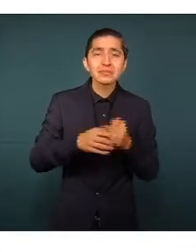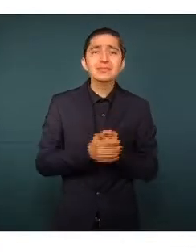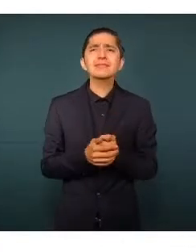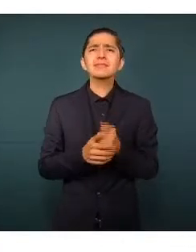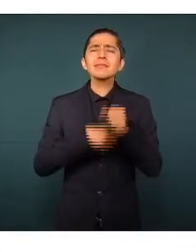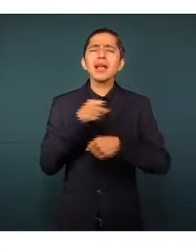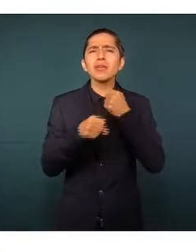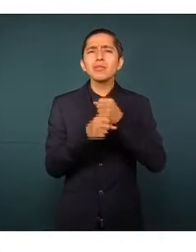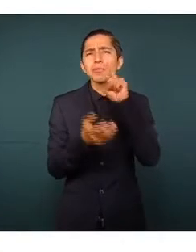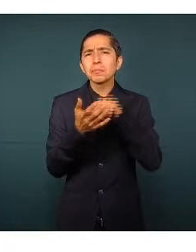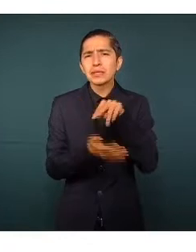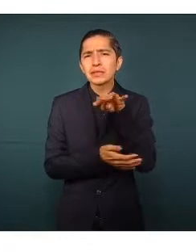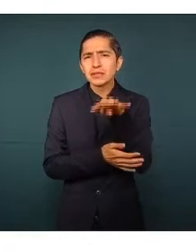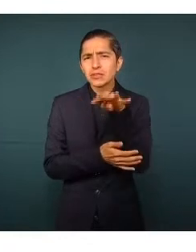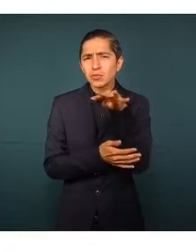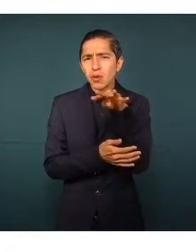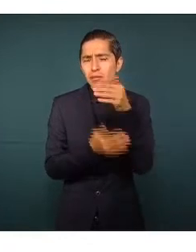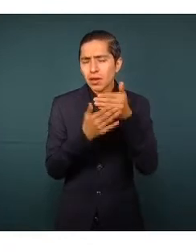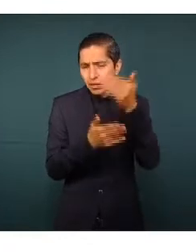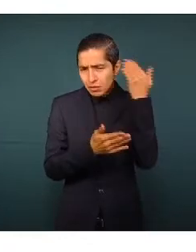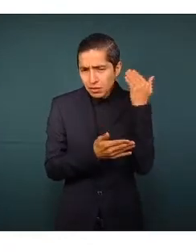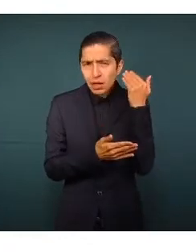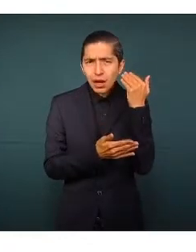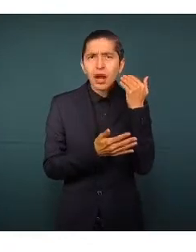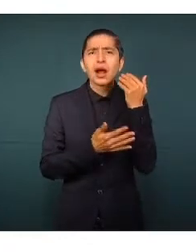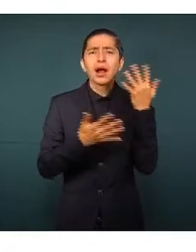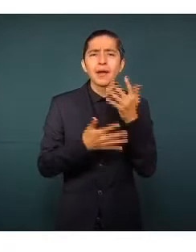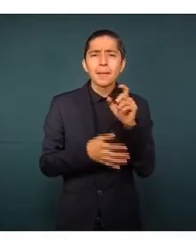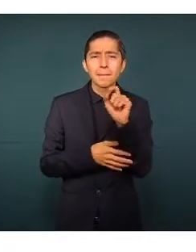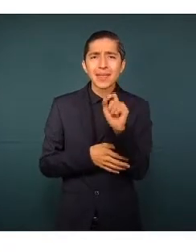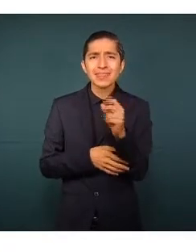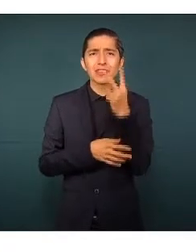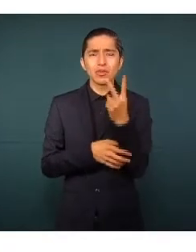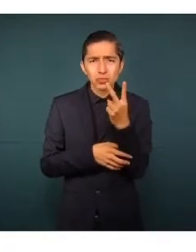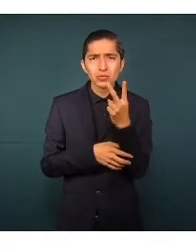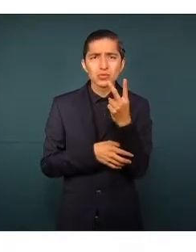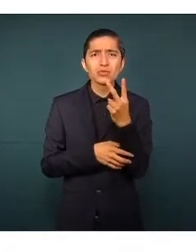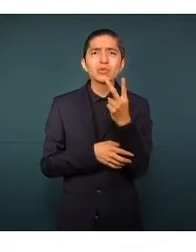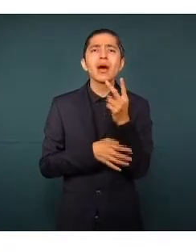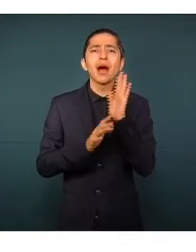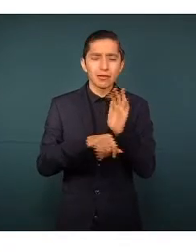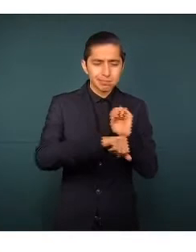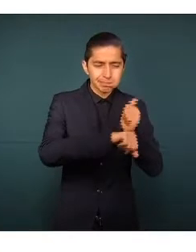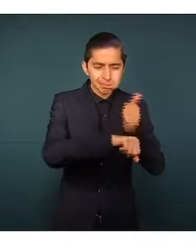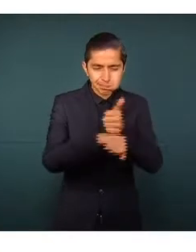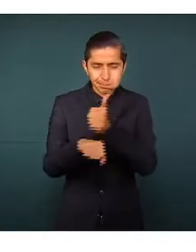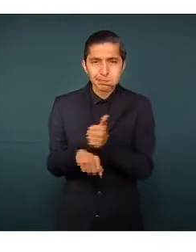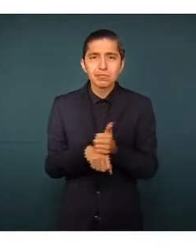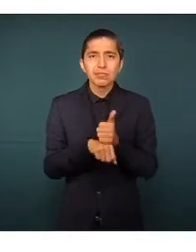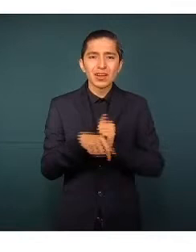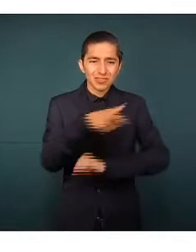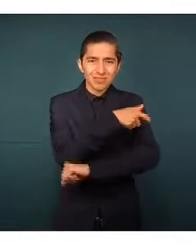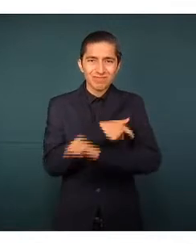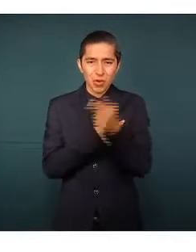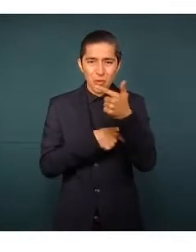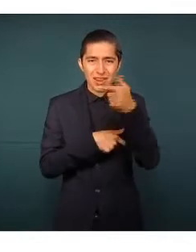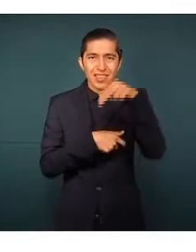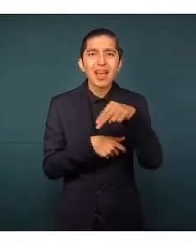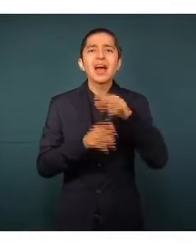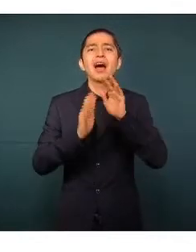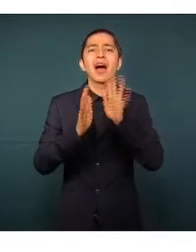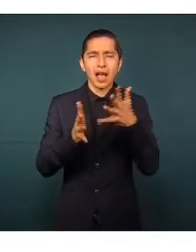En el año 2019 construimos 22 compañías de la Guardia Nacional, que ya está ahí el